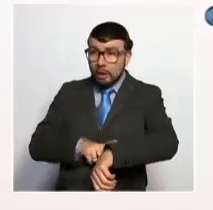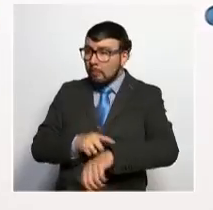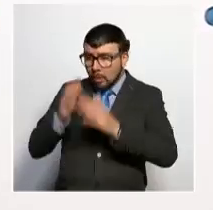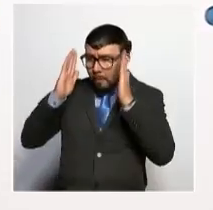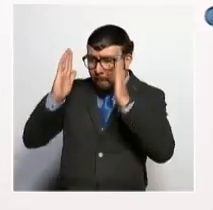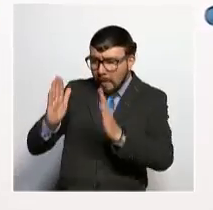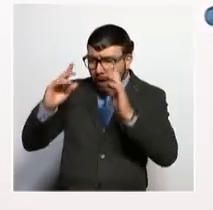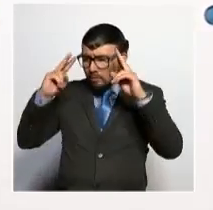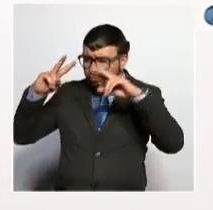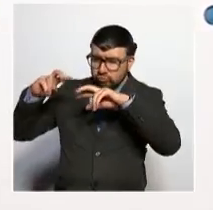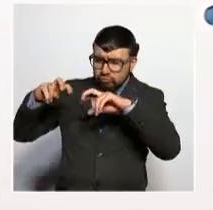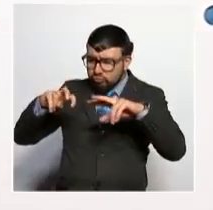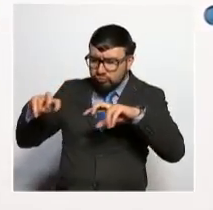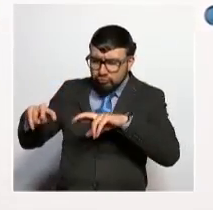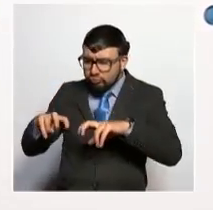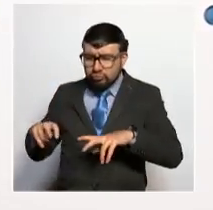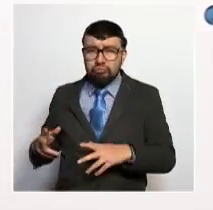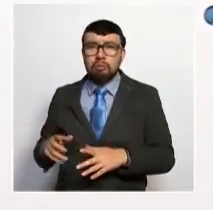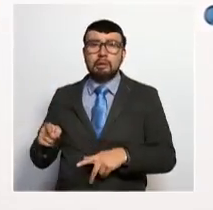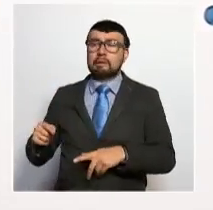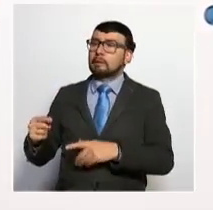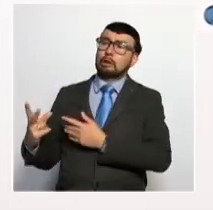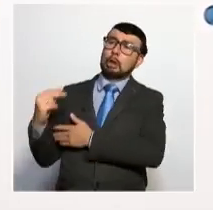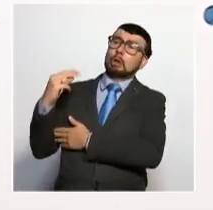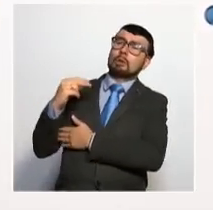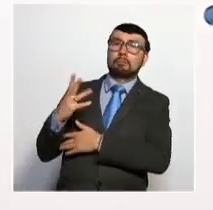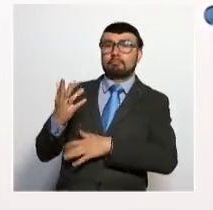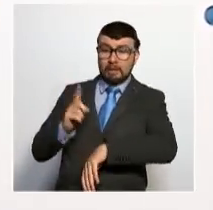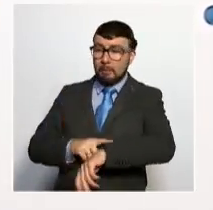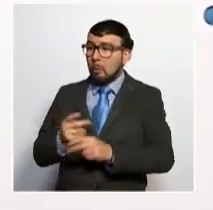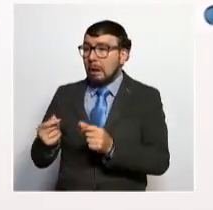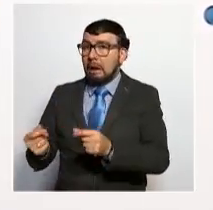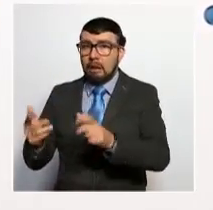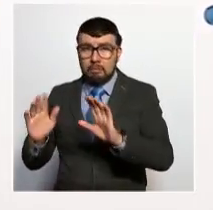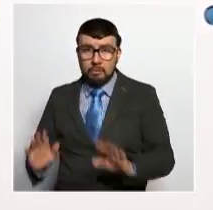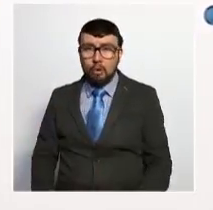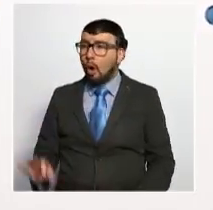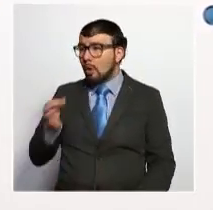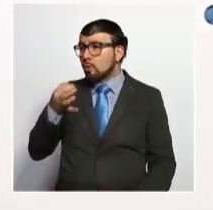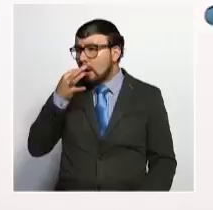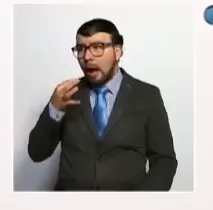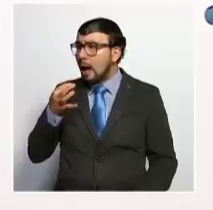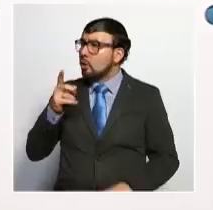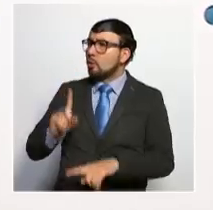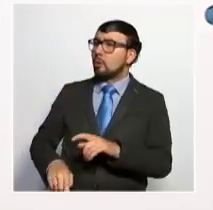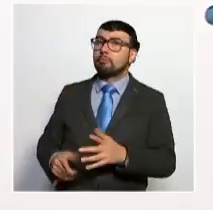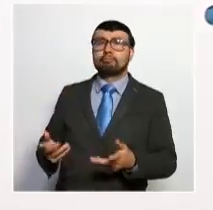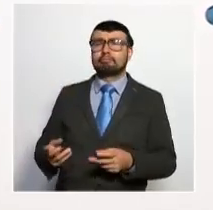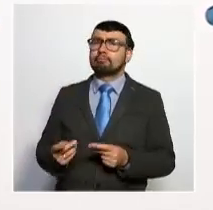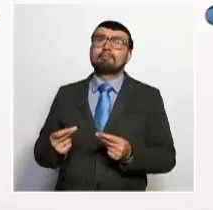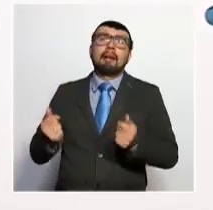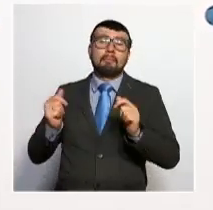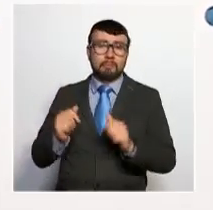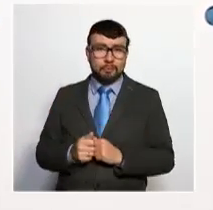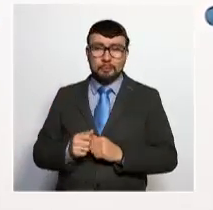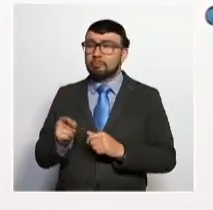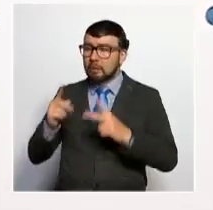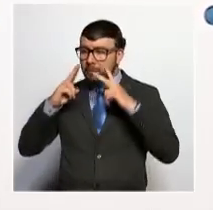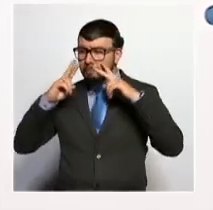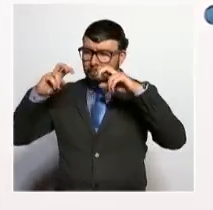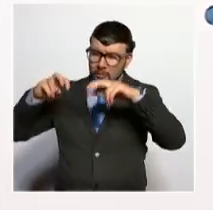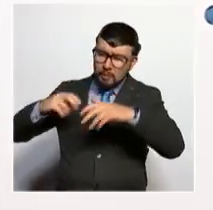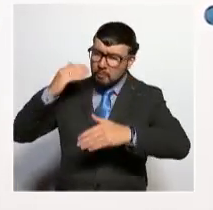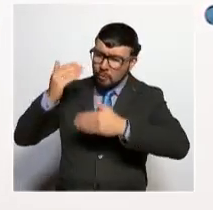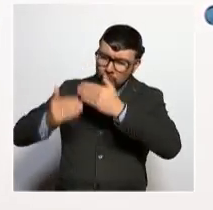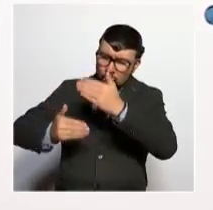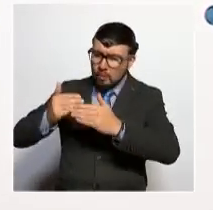todo, nos restringen en ciertos procesos. Entonces es una consulta a la carrera y no nos permite indagar sobre los